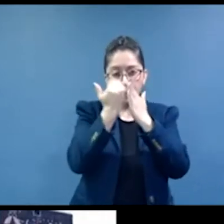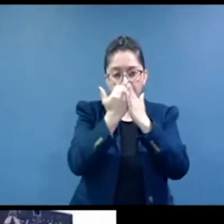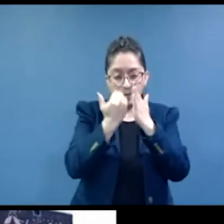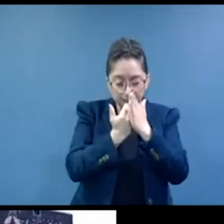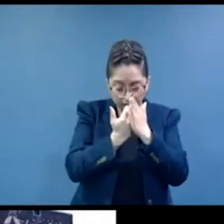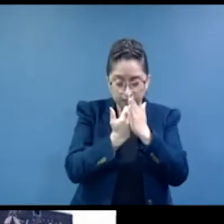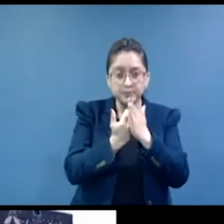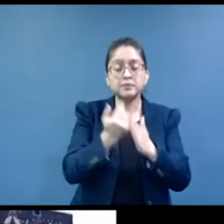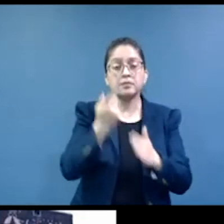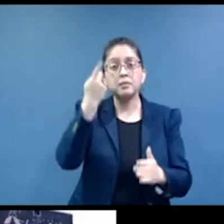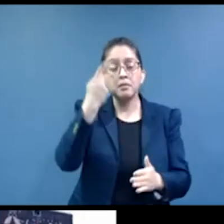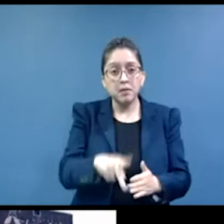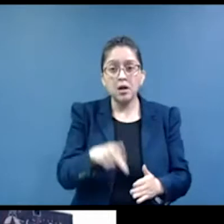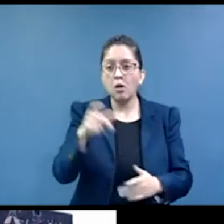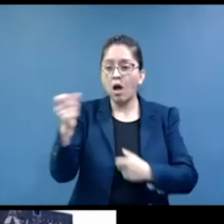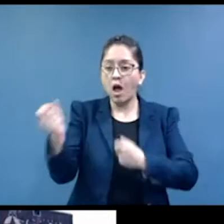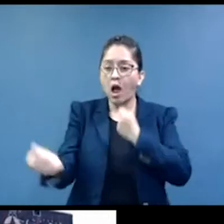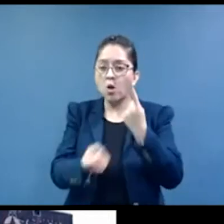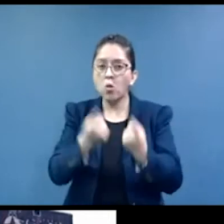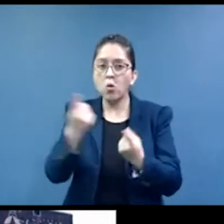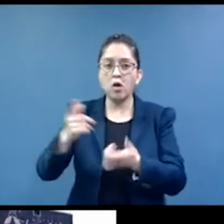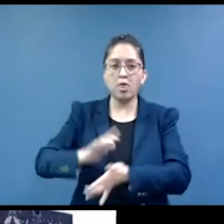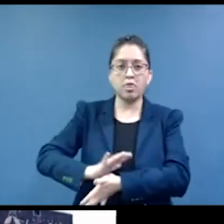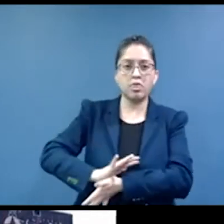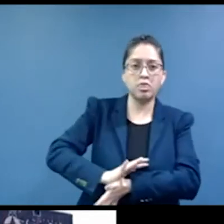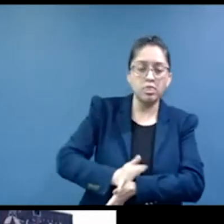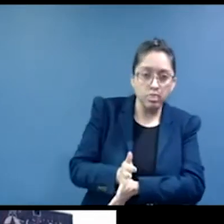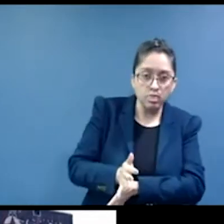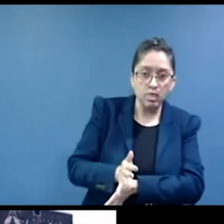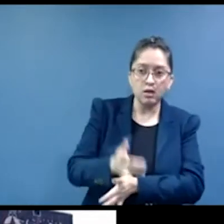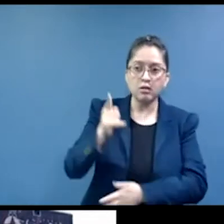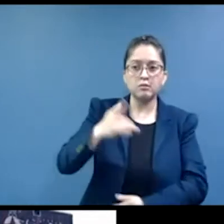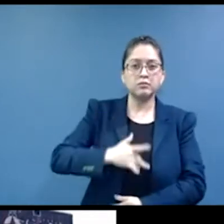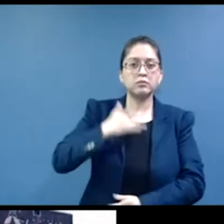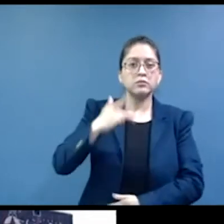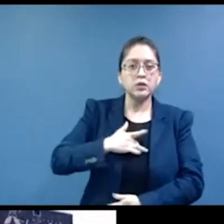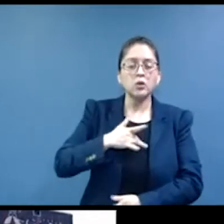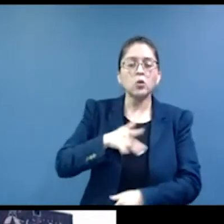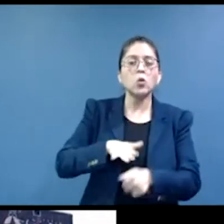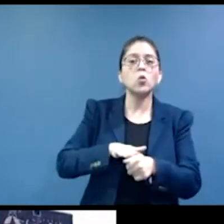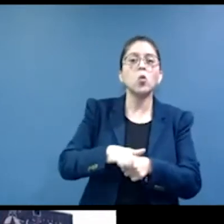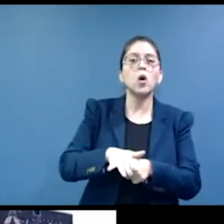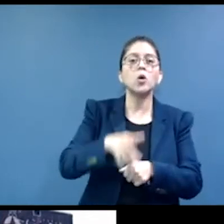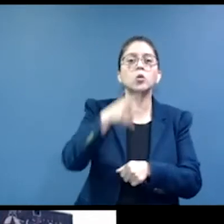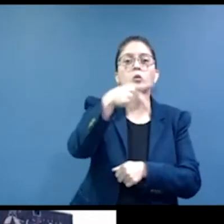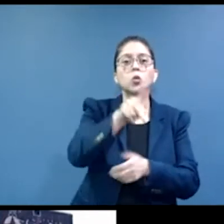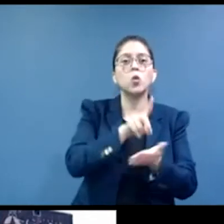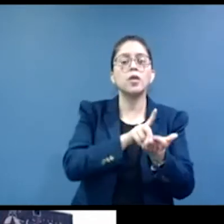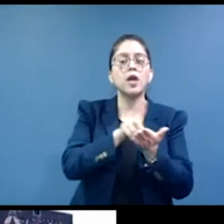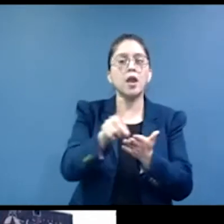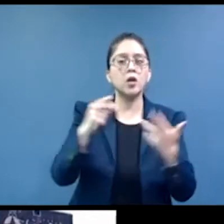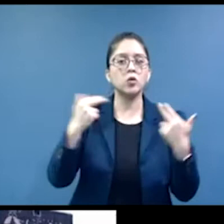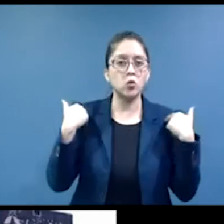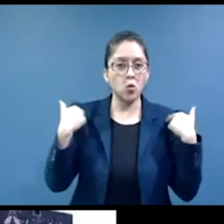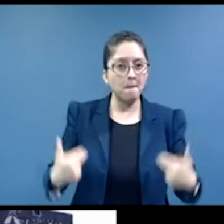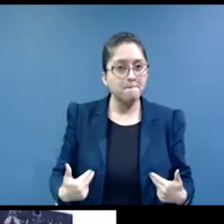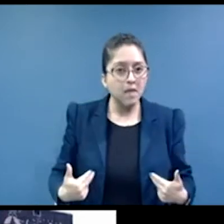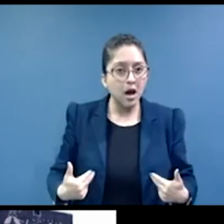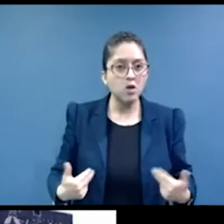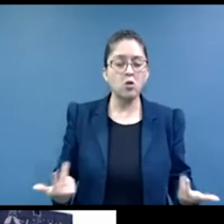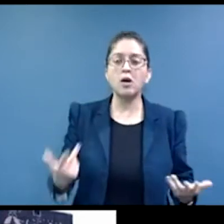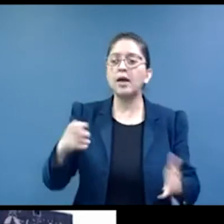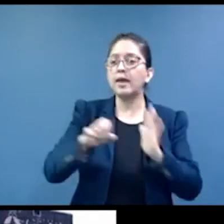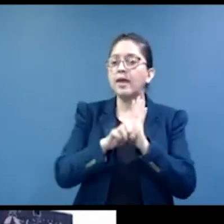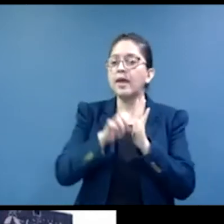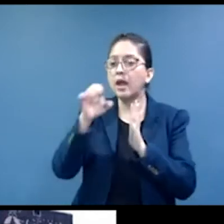establecen elementos discriminatorios que preocupan desde una perspectiva de derechos humanos, ¿no? Por ejemplo, establecer un límite de